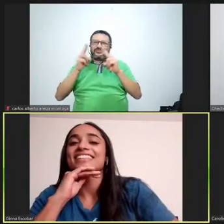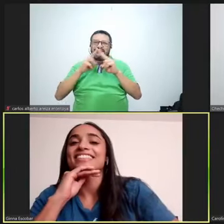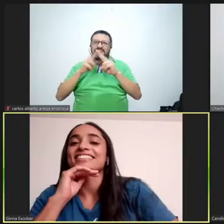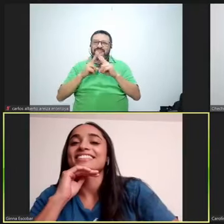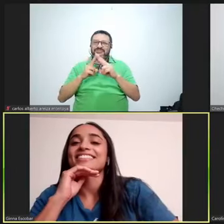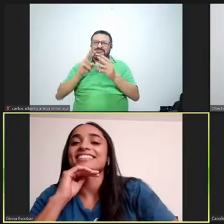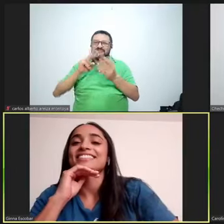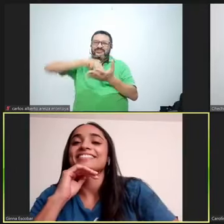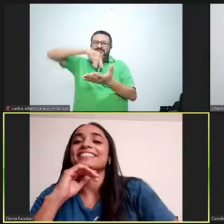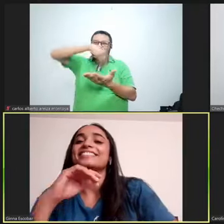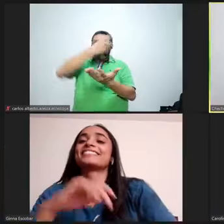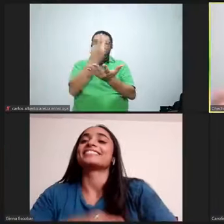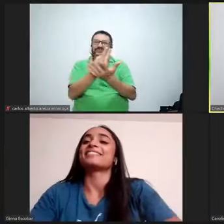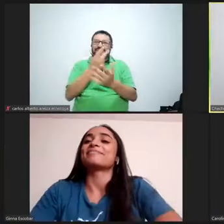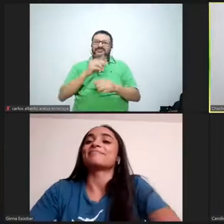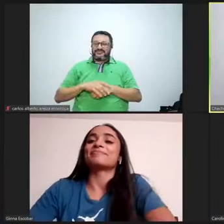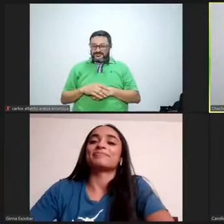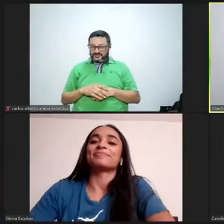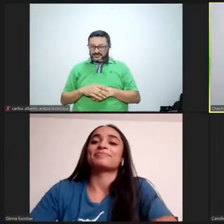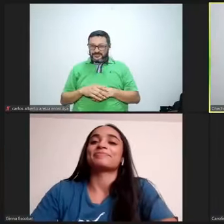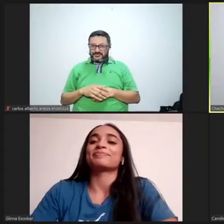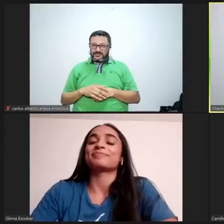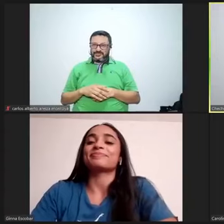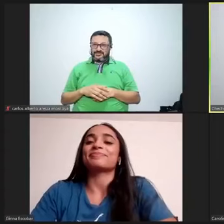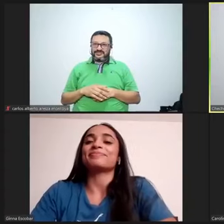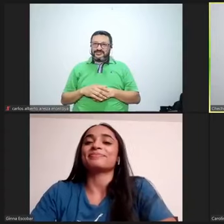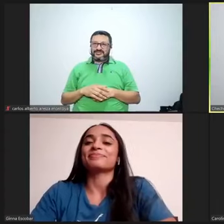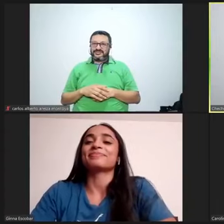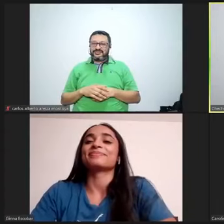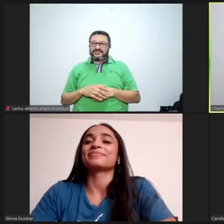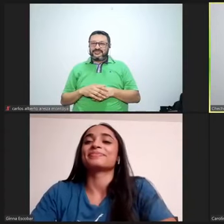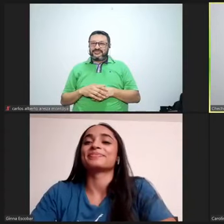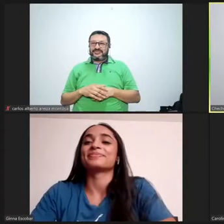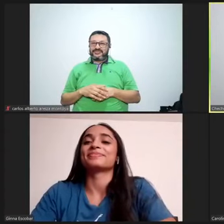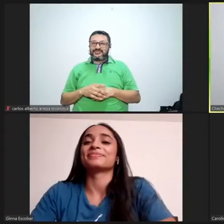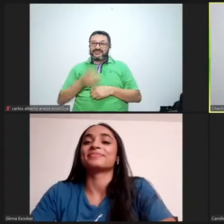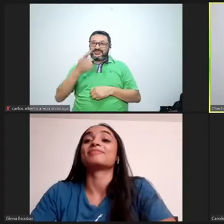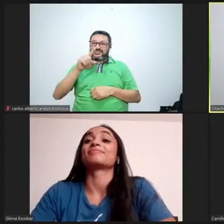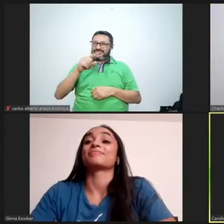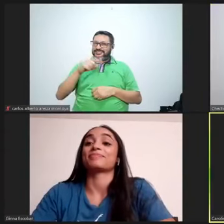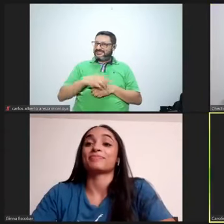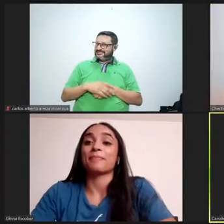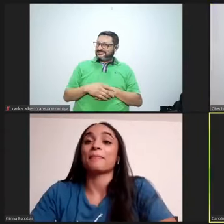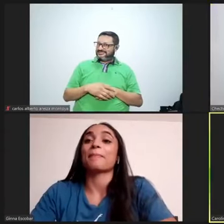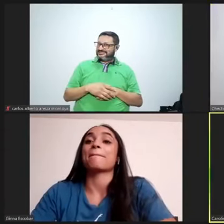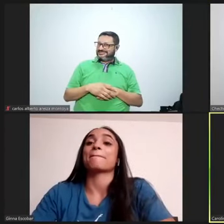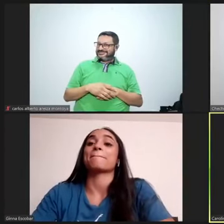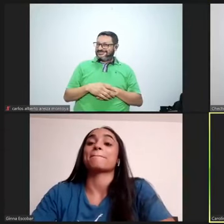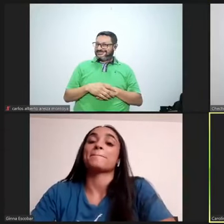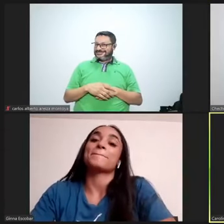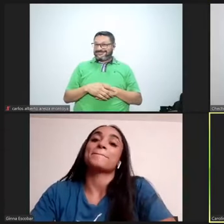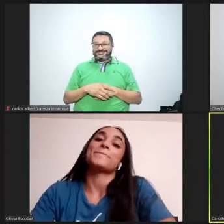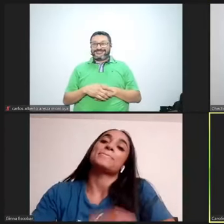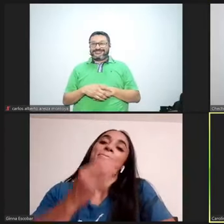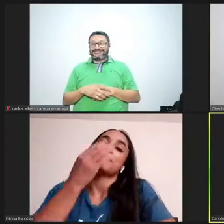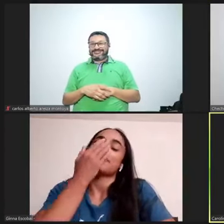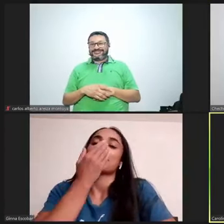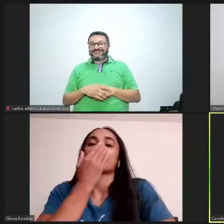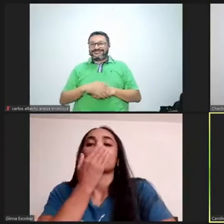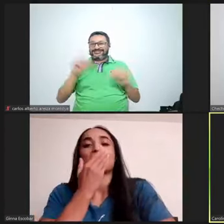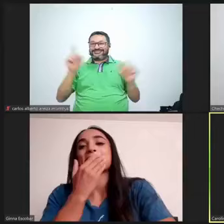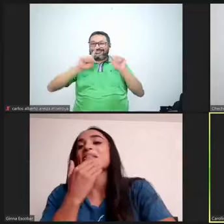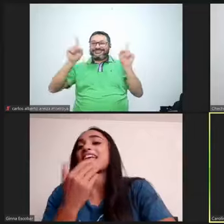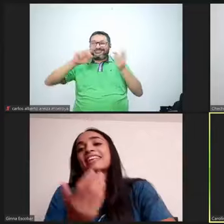gimnasia. Bueno, es que así yo no... Es. ¿Caro estuvo en gimnasia también? No, Checho, pues no como